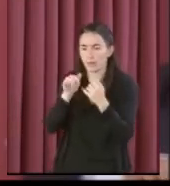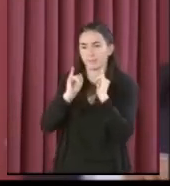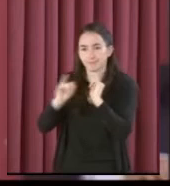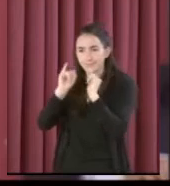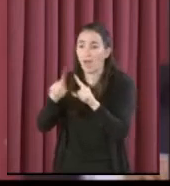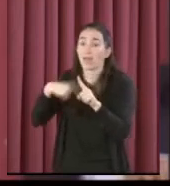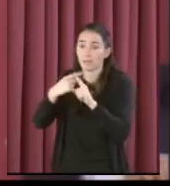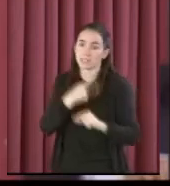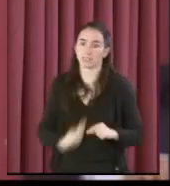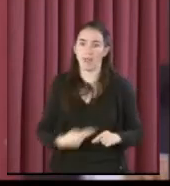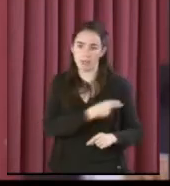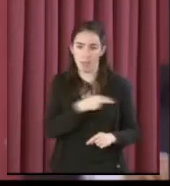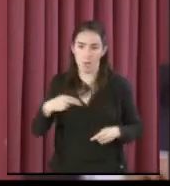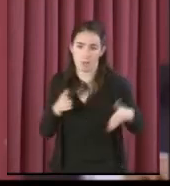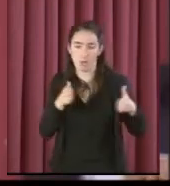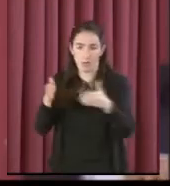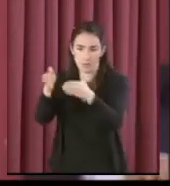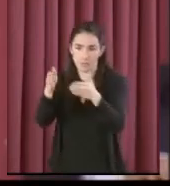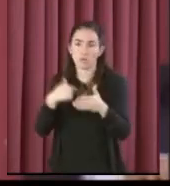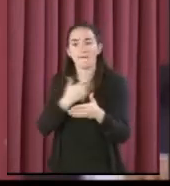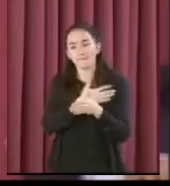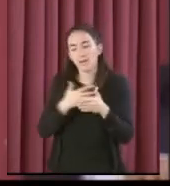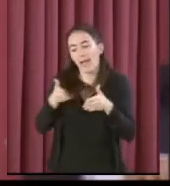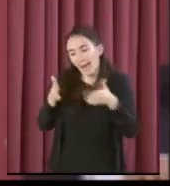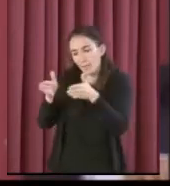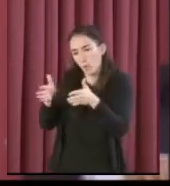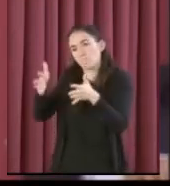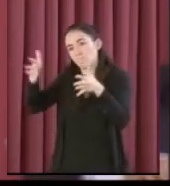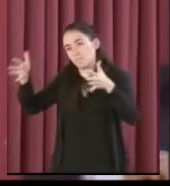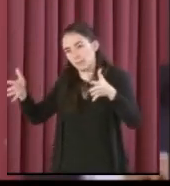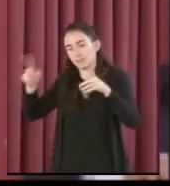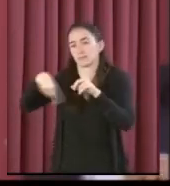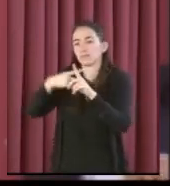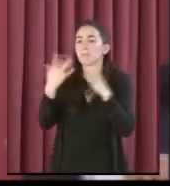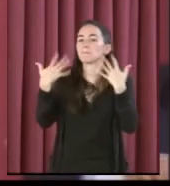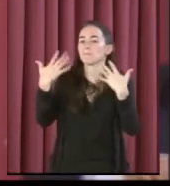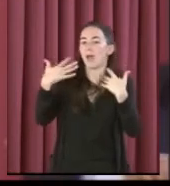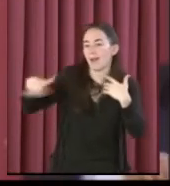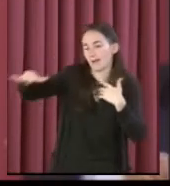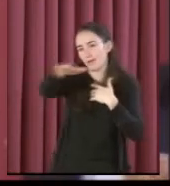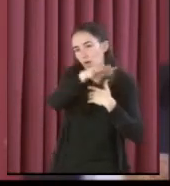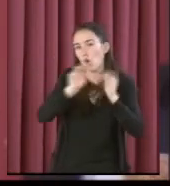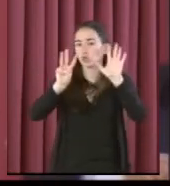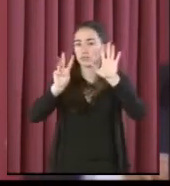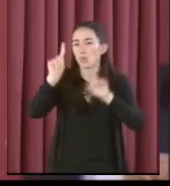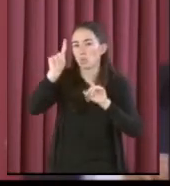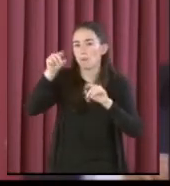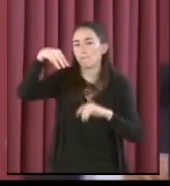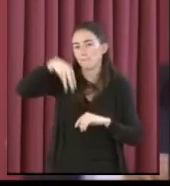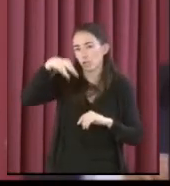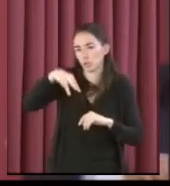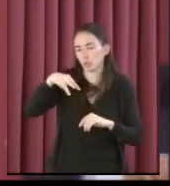de Santiago. Supone, por un lado, la ampliación del camino y, por otro, la construcción de un parque de 80.000 81.000 metros cuadrados entre el